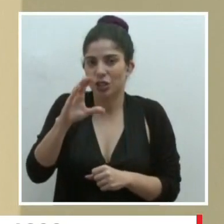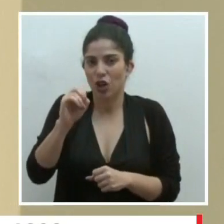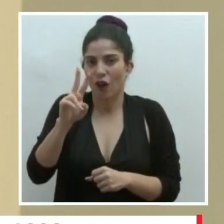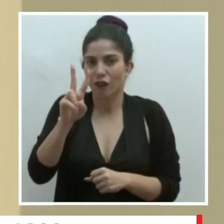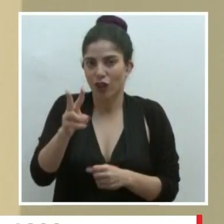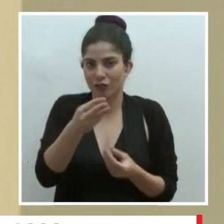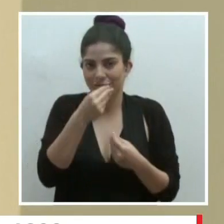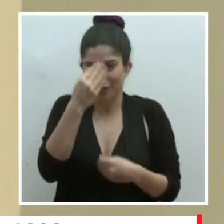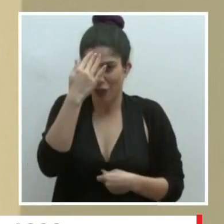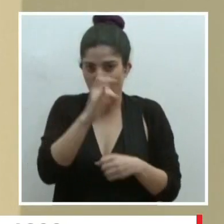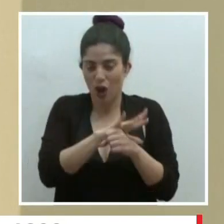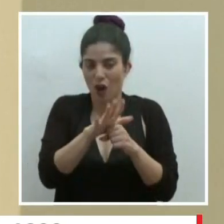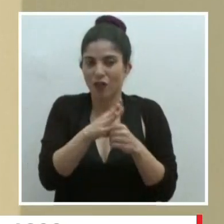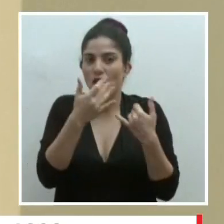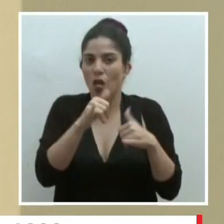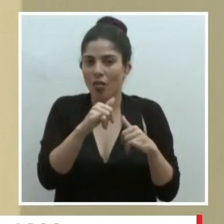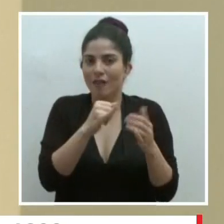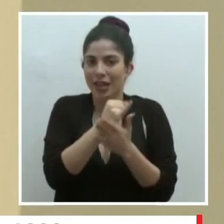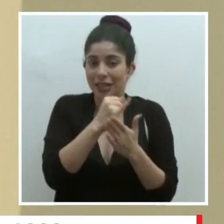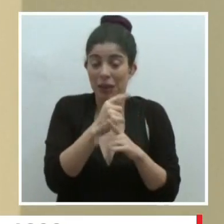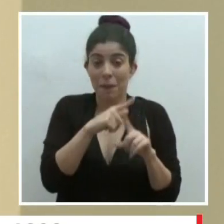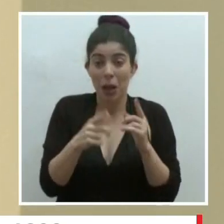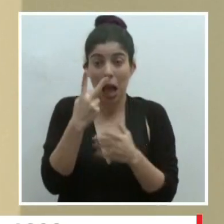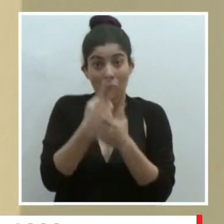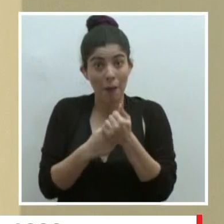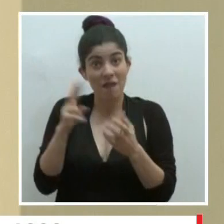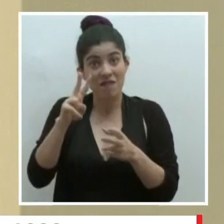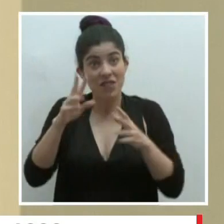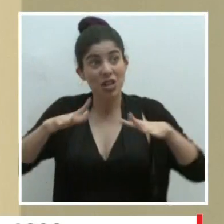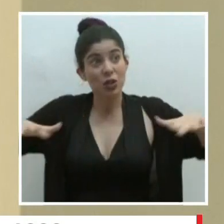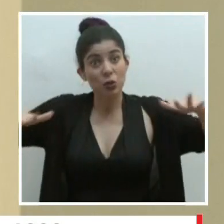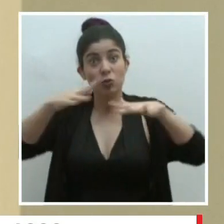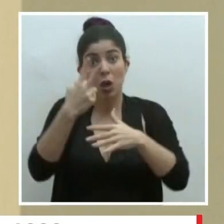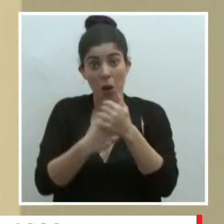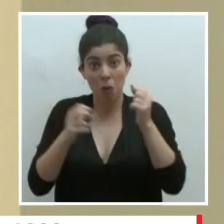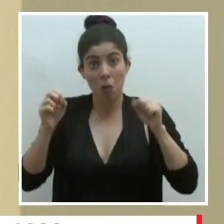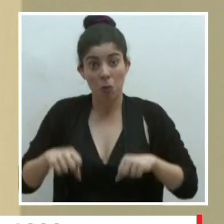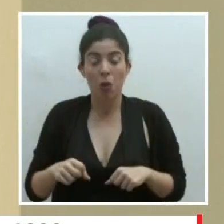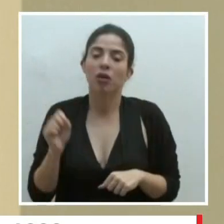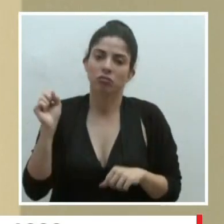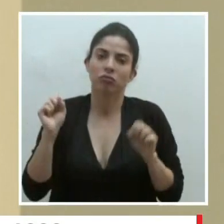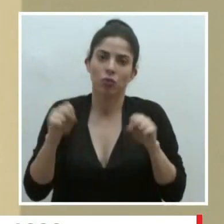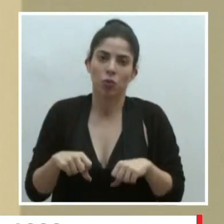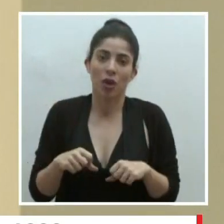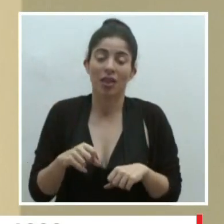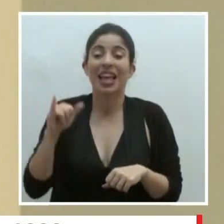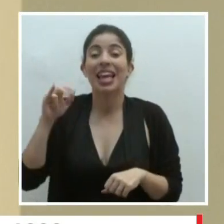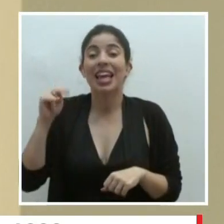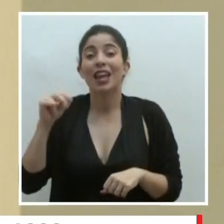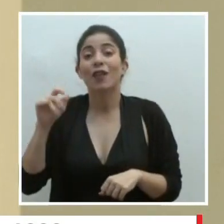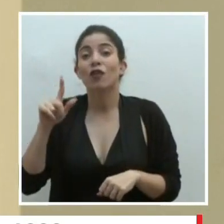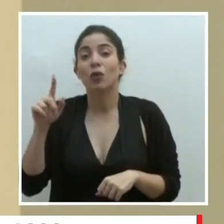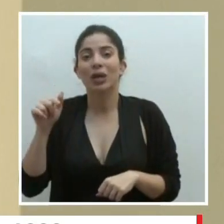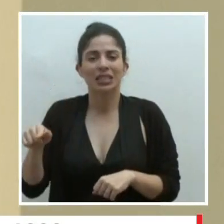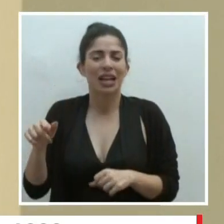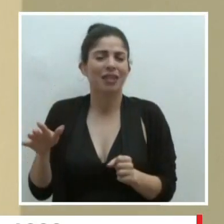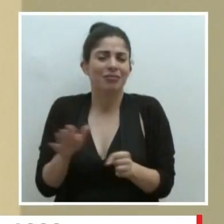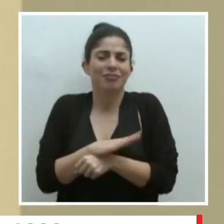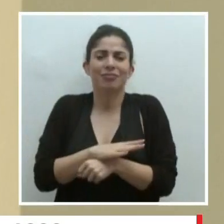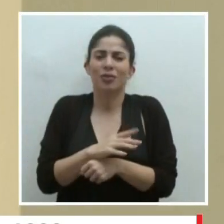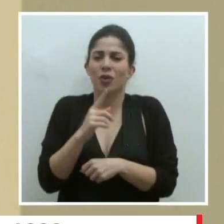COVID-19, pero que existan los dos pueden existir. Recordemos que la circulación de influenza nunca se acaba. En el país todo el año circula